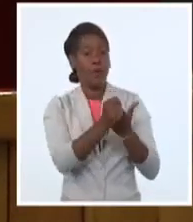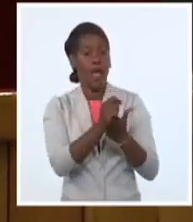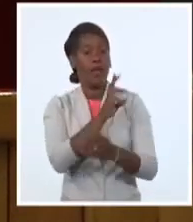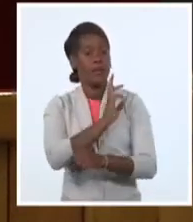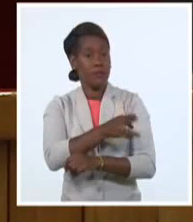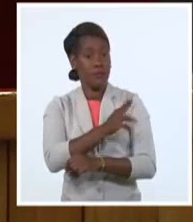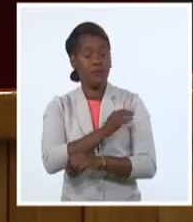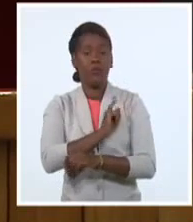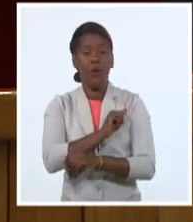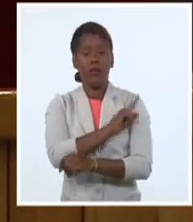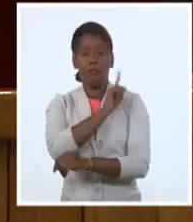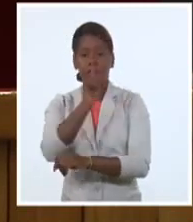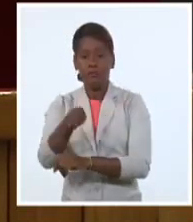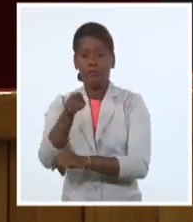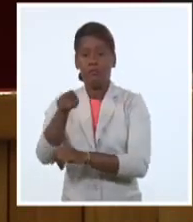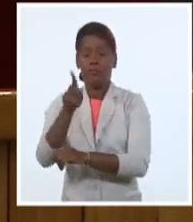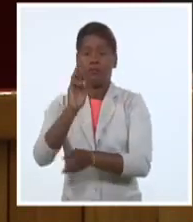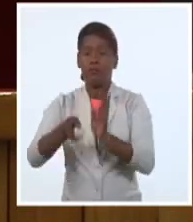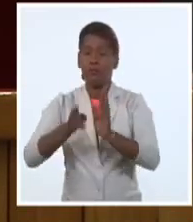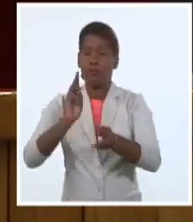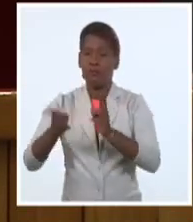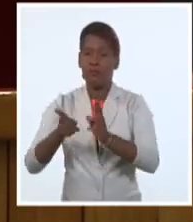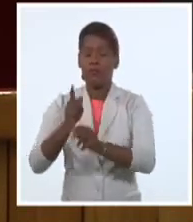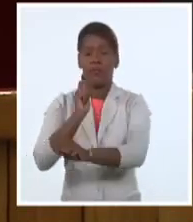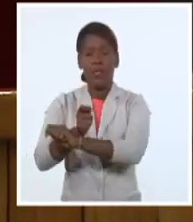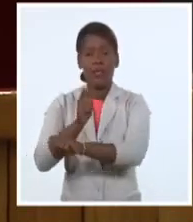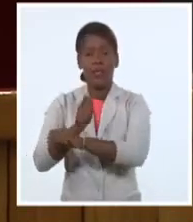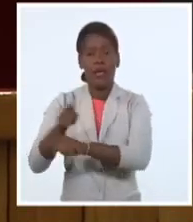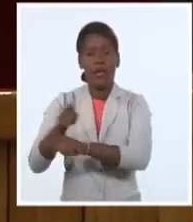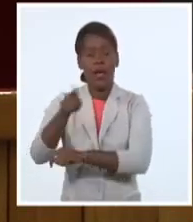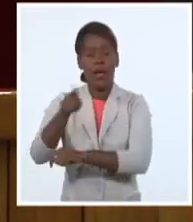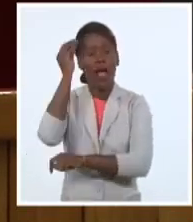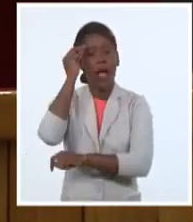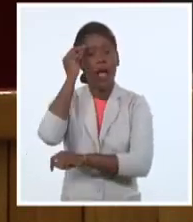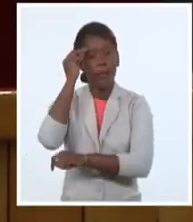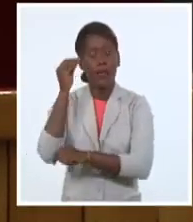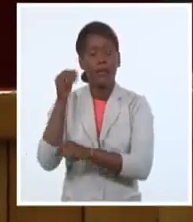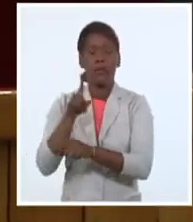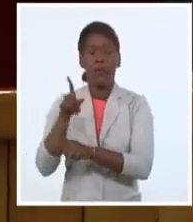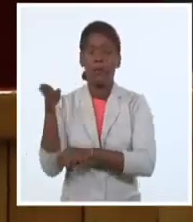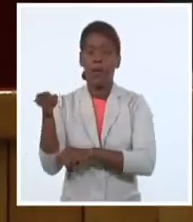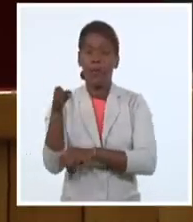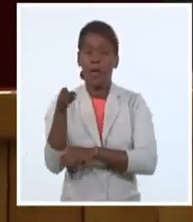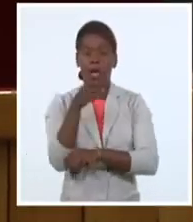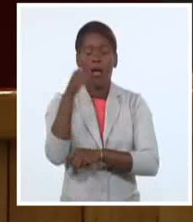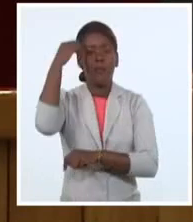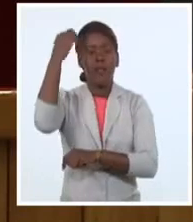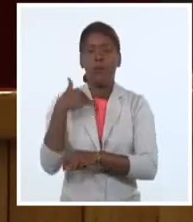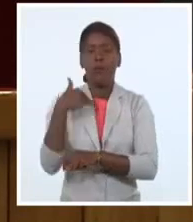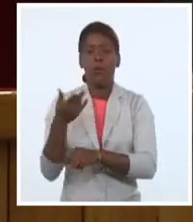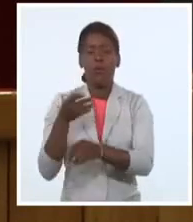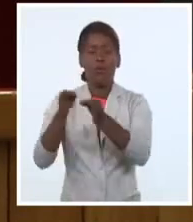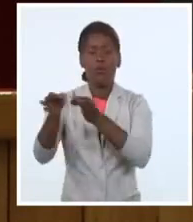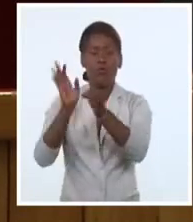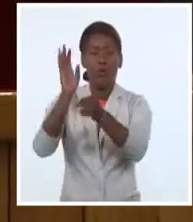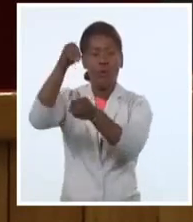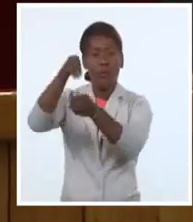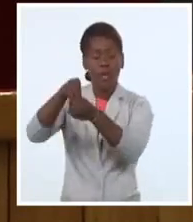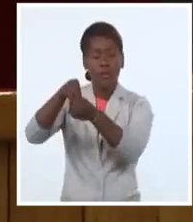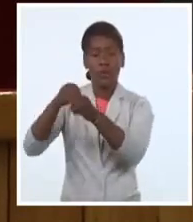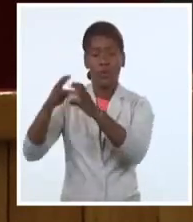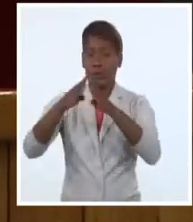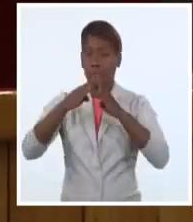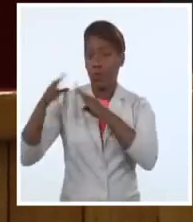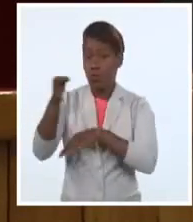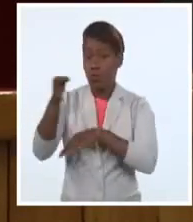es la necesidad de asumir nuevos estilos de trabajo que se correspondan con la heterogeneidad social del país, que se canalicen de forma adecuada